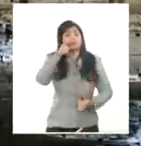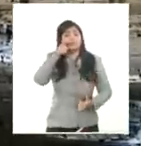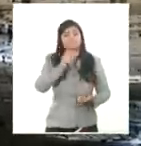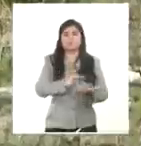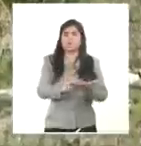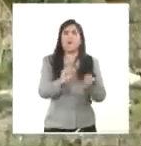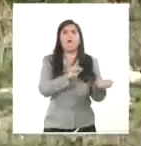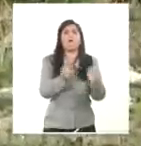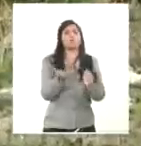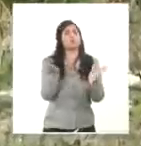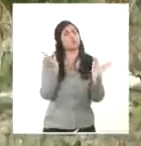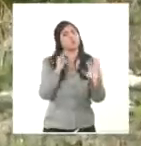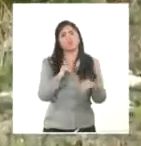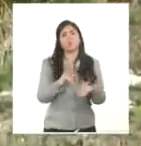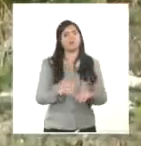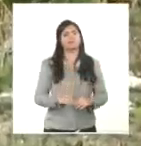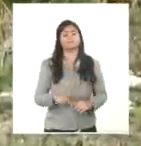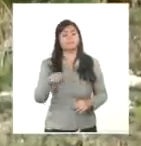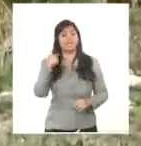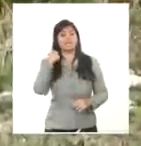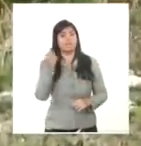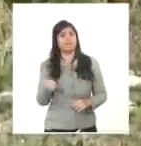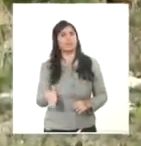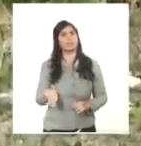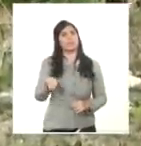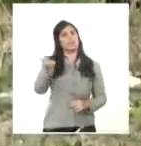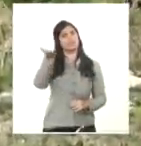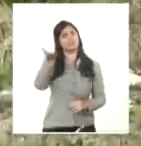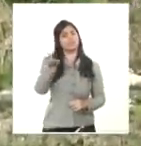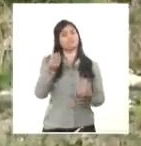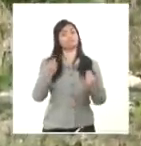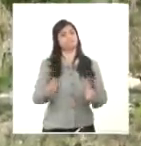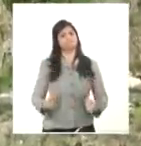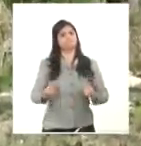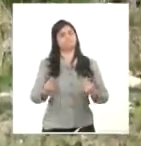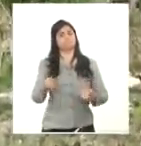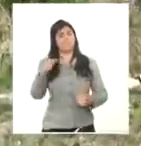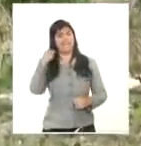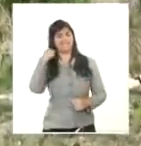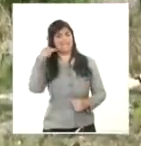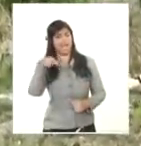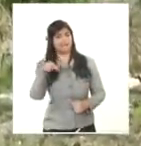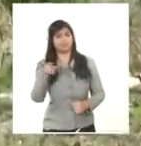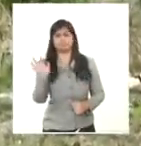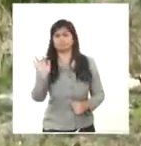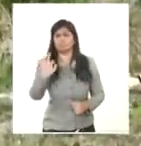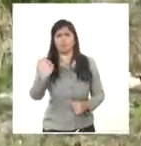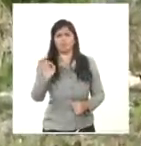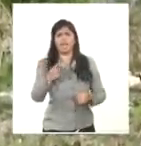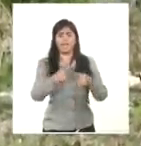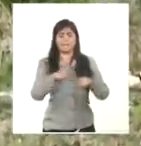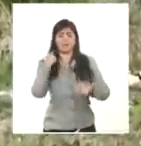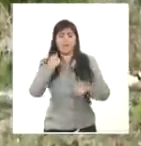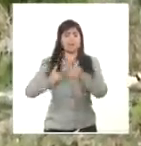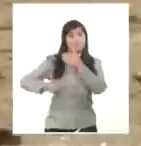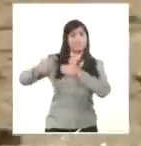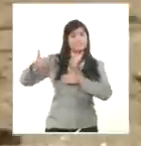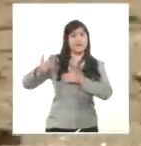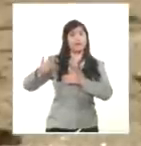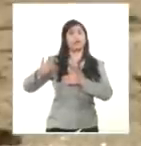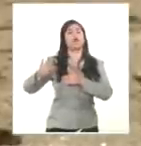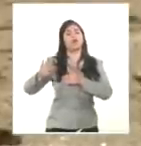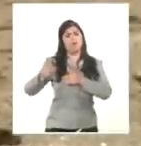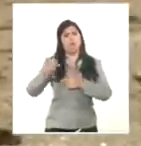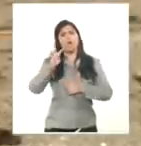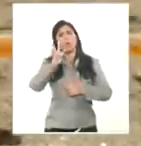en 2021. Este año no, pero el año pasado me golpearon. Lo que nunca en la vida, pero sí me golpearon. Cuatro han sido de día,